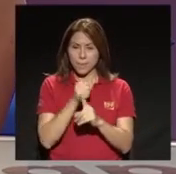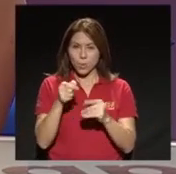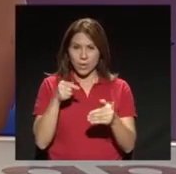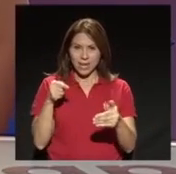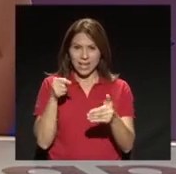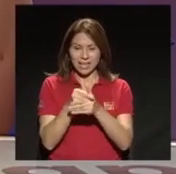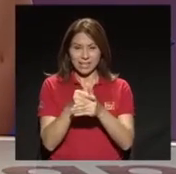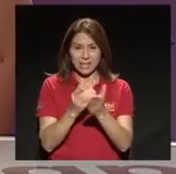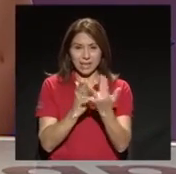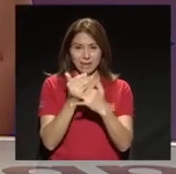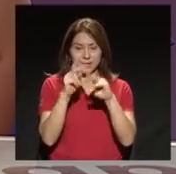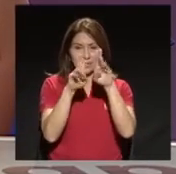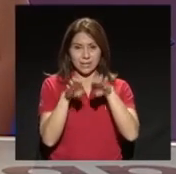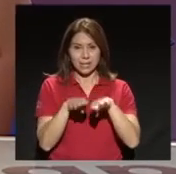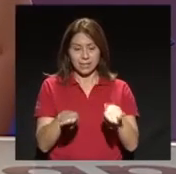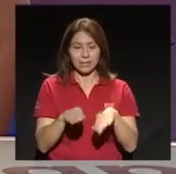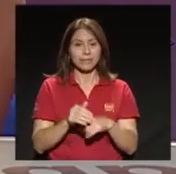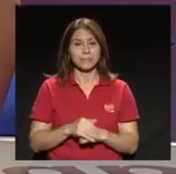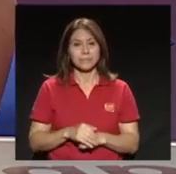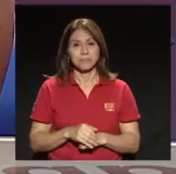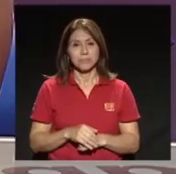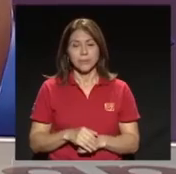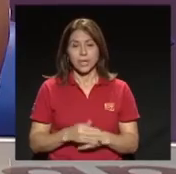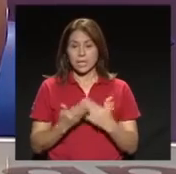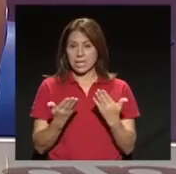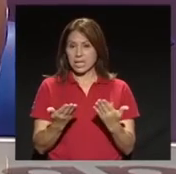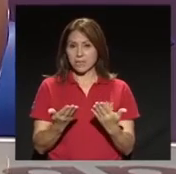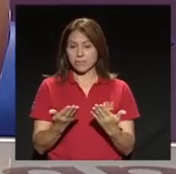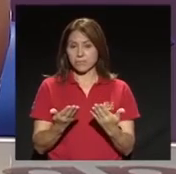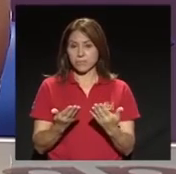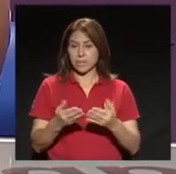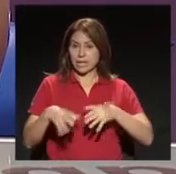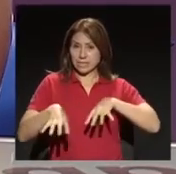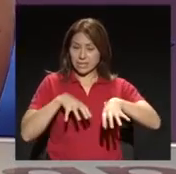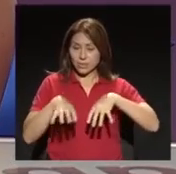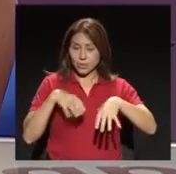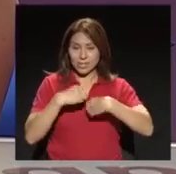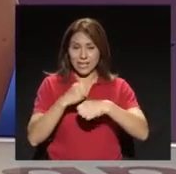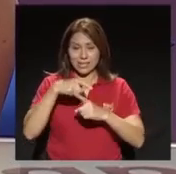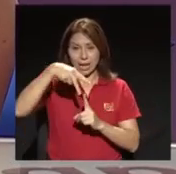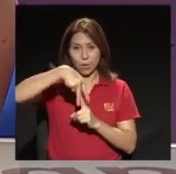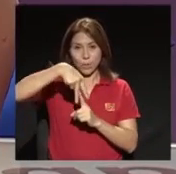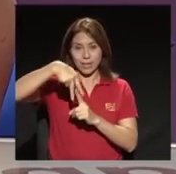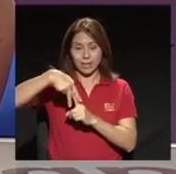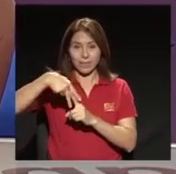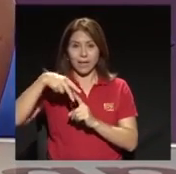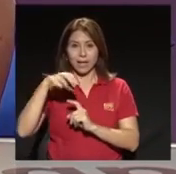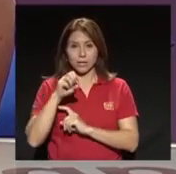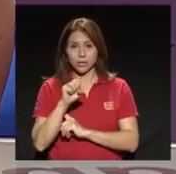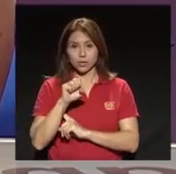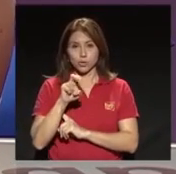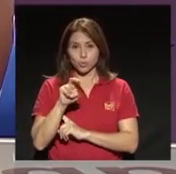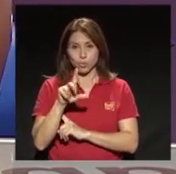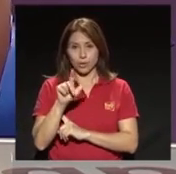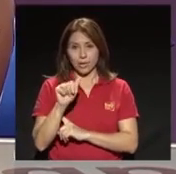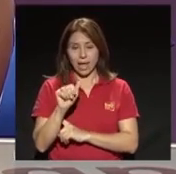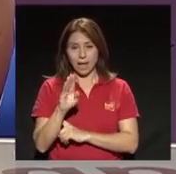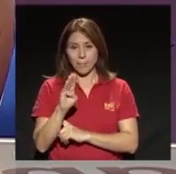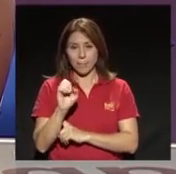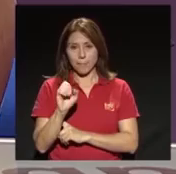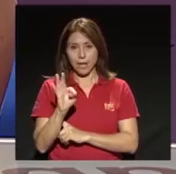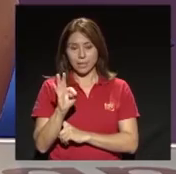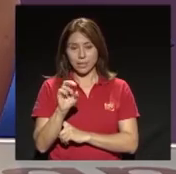global Internet y las acciones que desarrolla la cooperativa Sulabatsu para